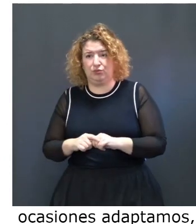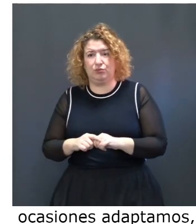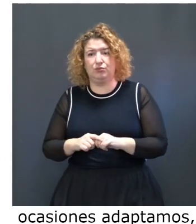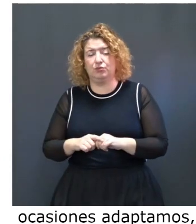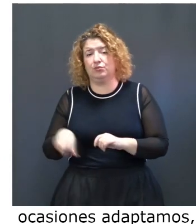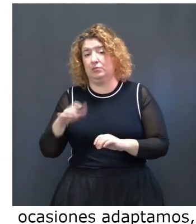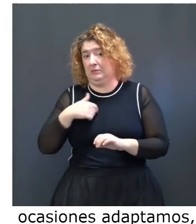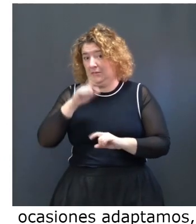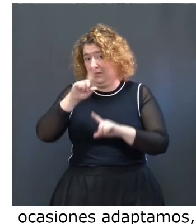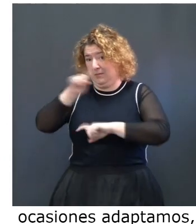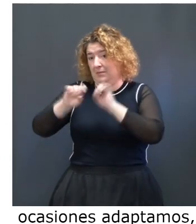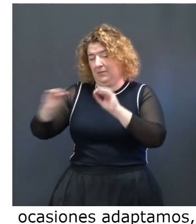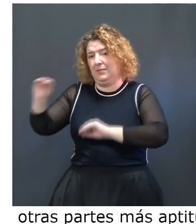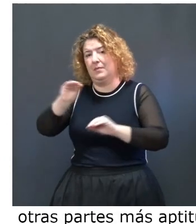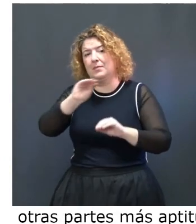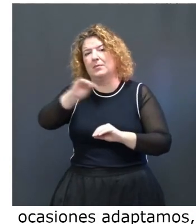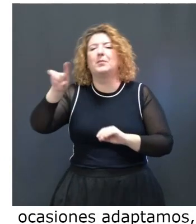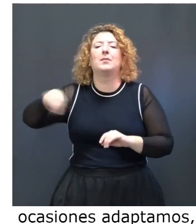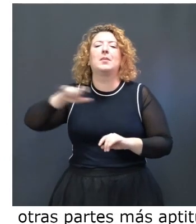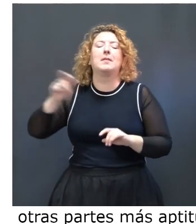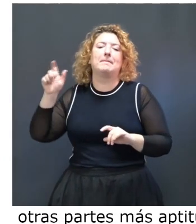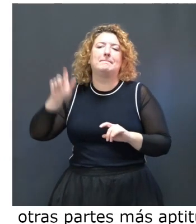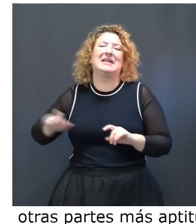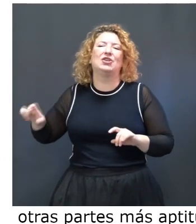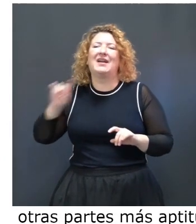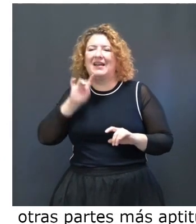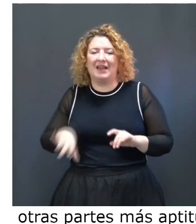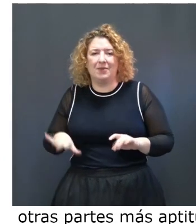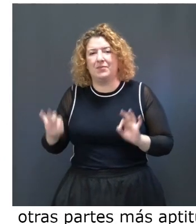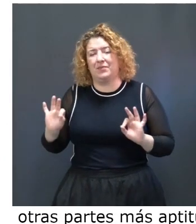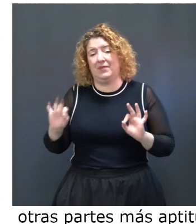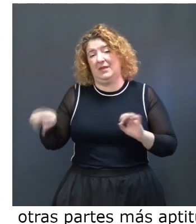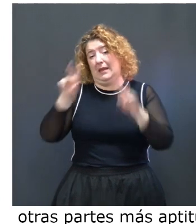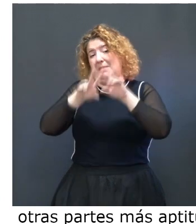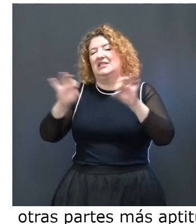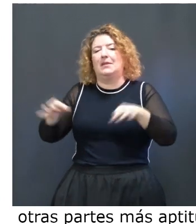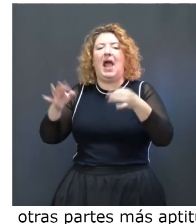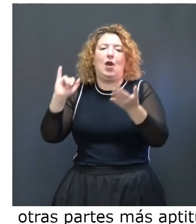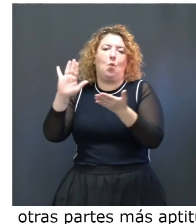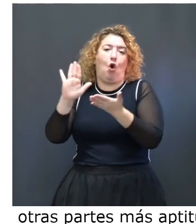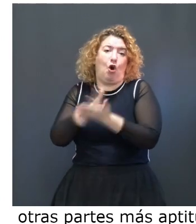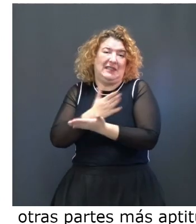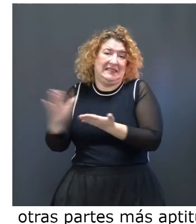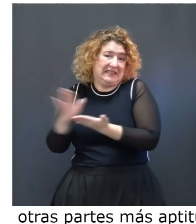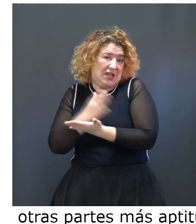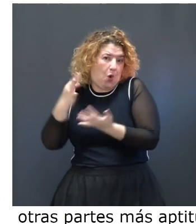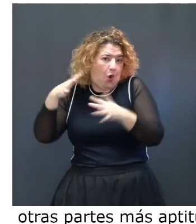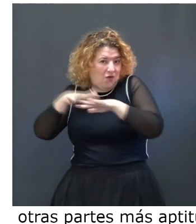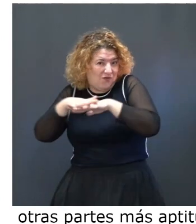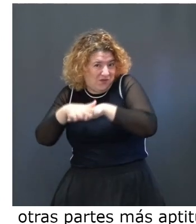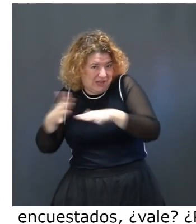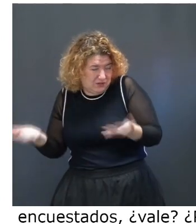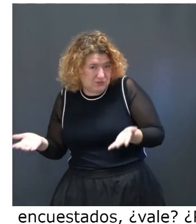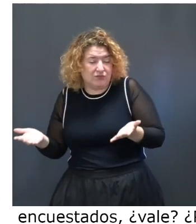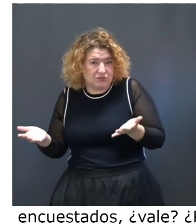encuestados? Porque son personas, digamos, estos son los sesgos de la investigación, ¿no? Que son personas que